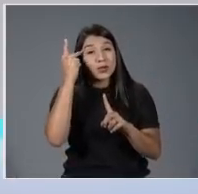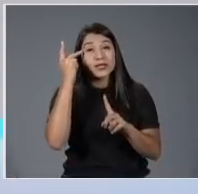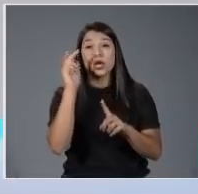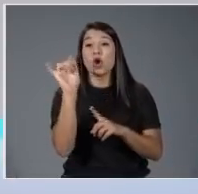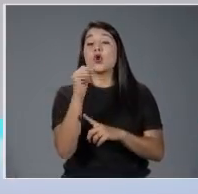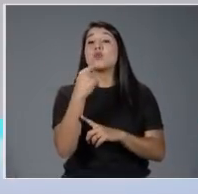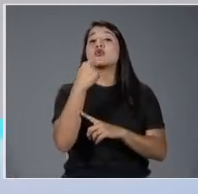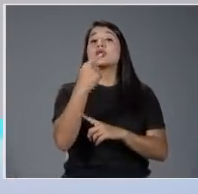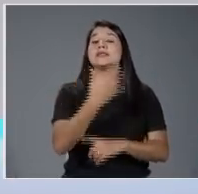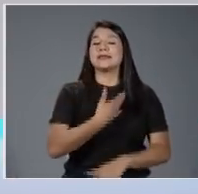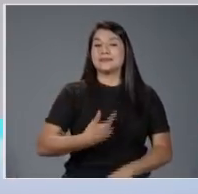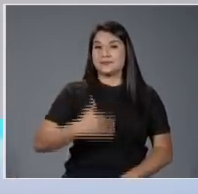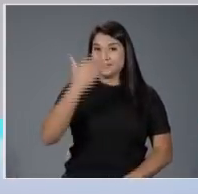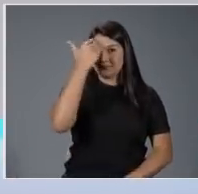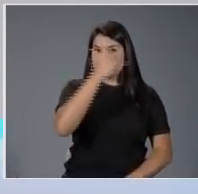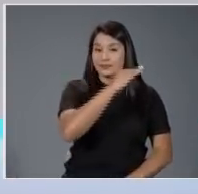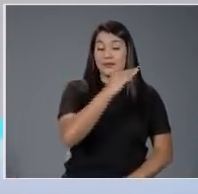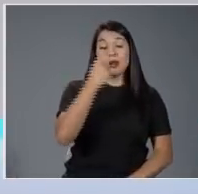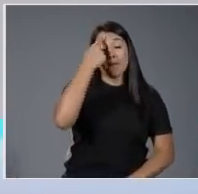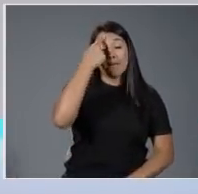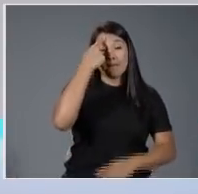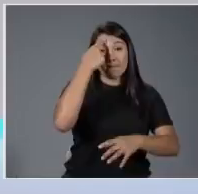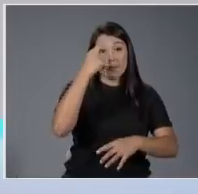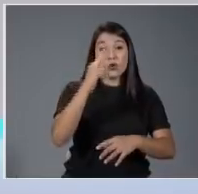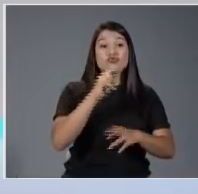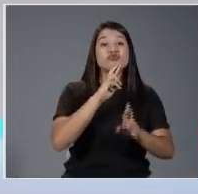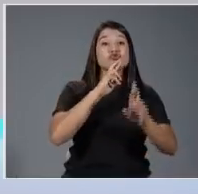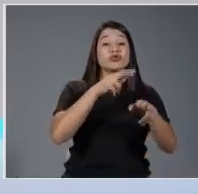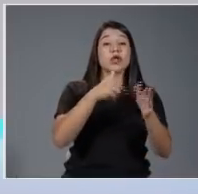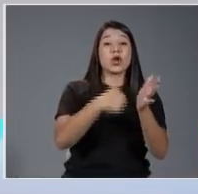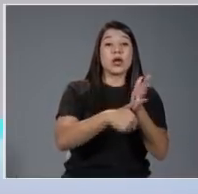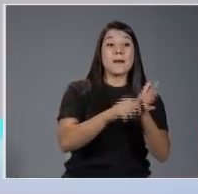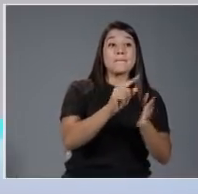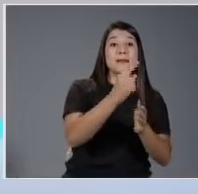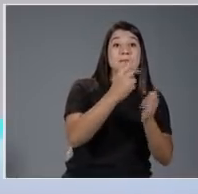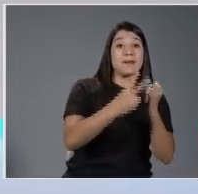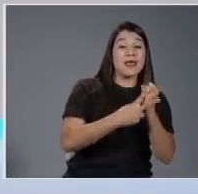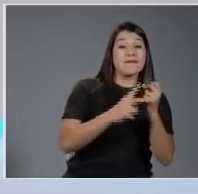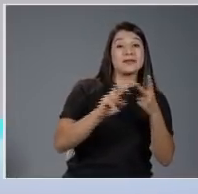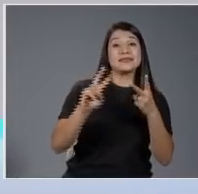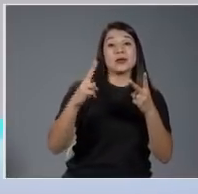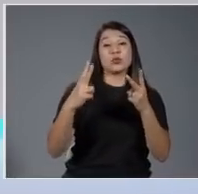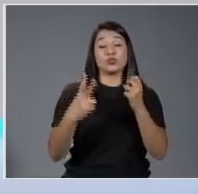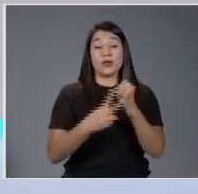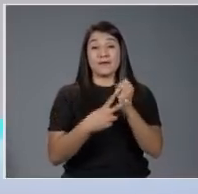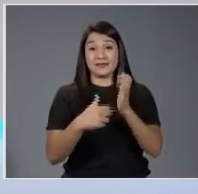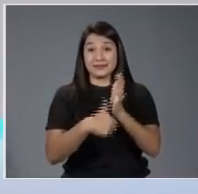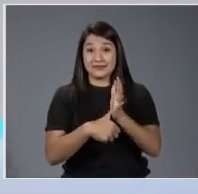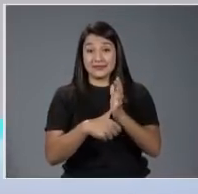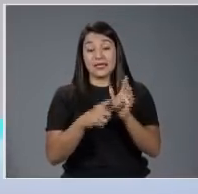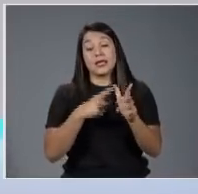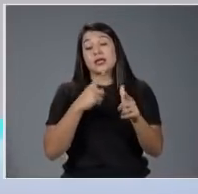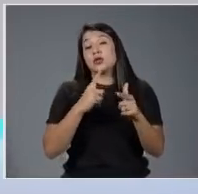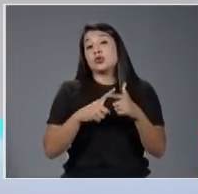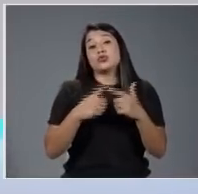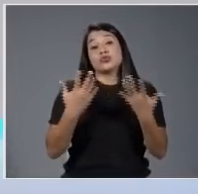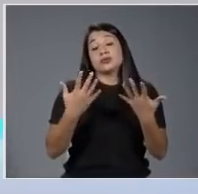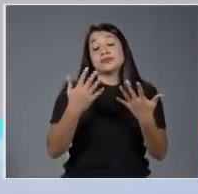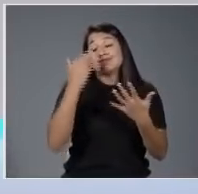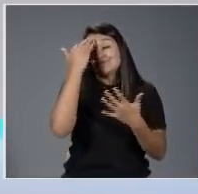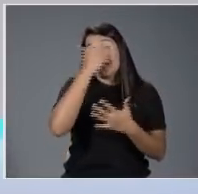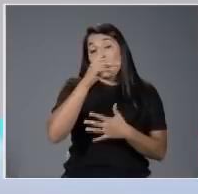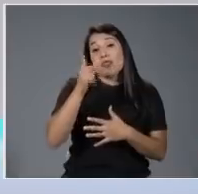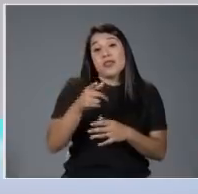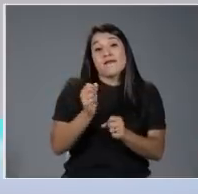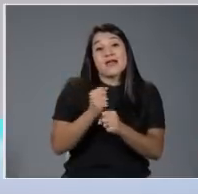por el resultado electoral de la primera y la segunda ronda, don Carlos no tiene más remedio que hacer lo que está haciendo.